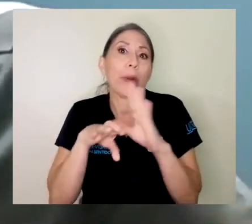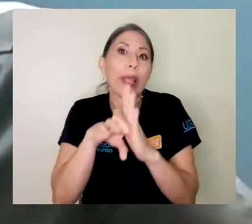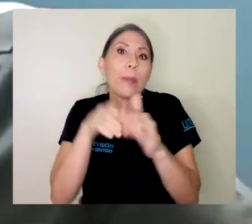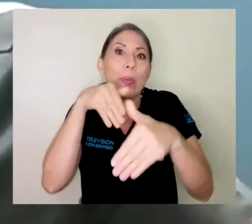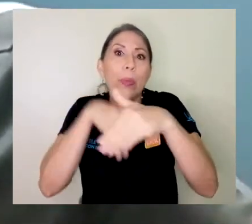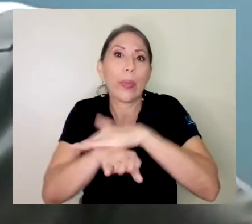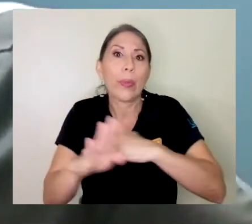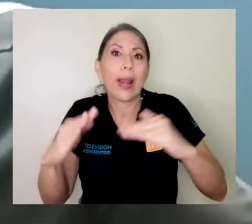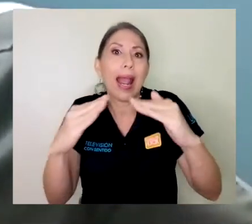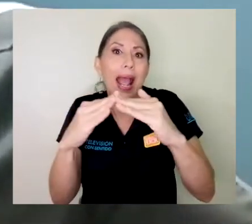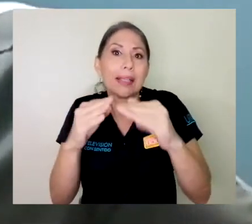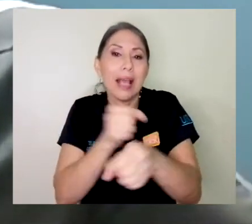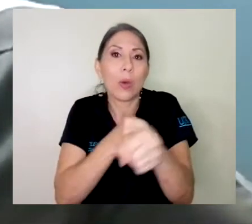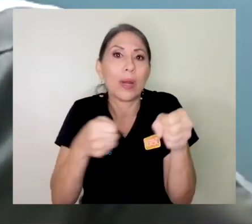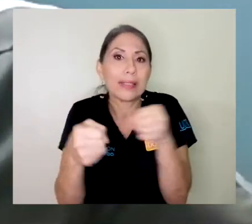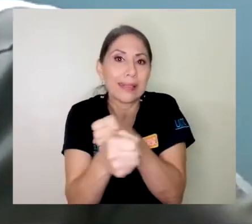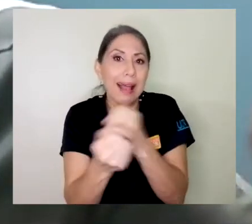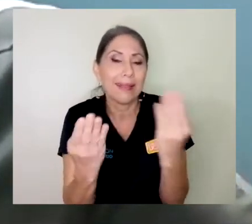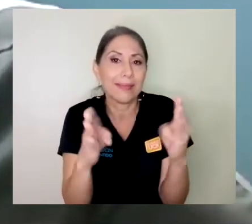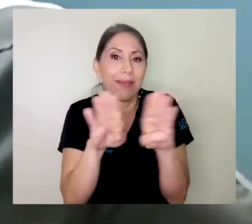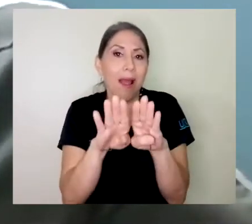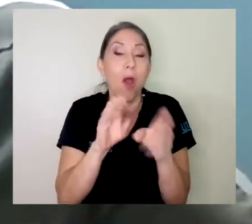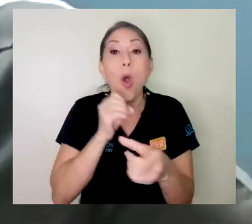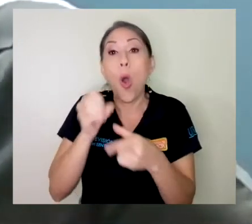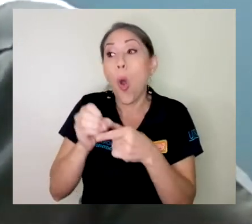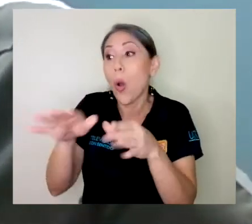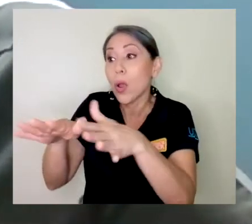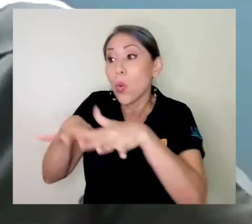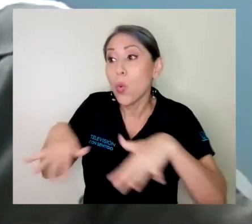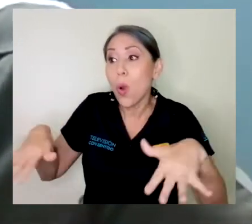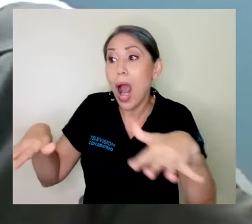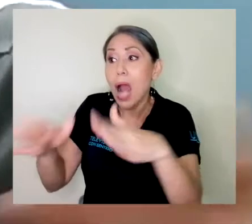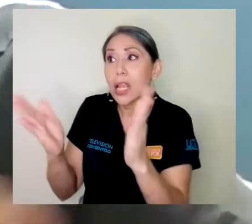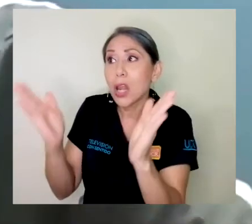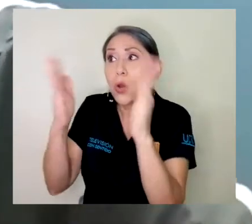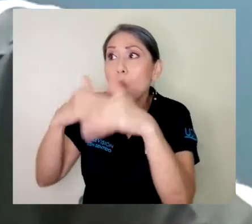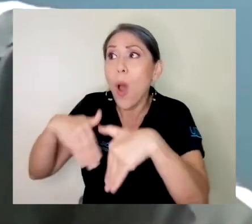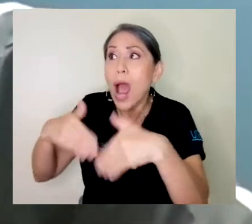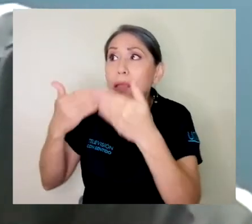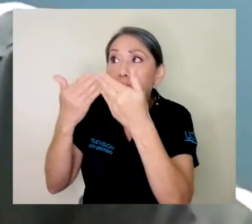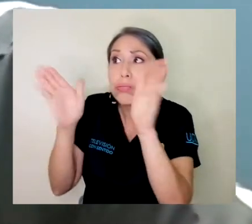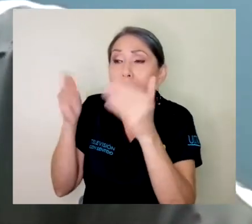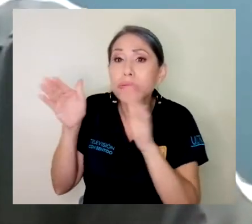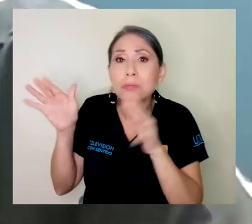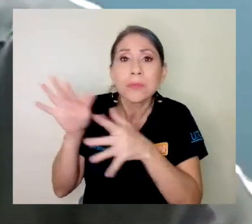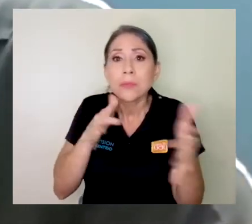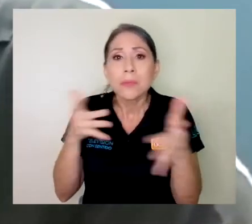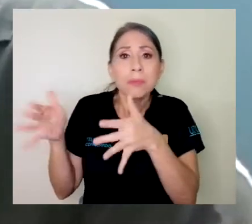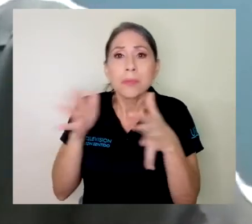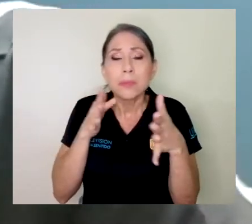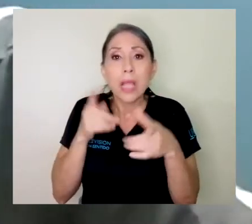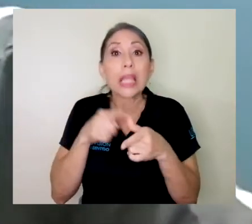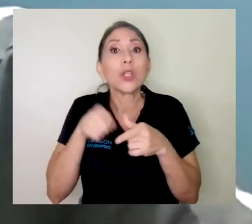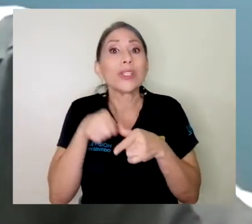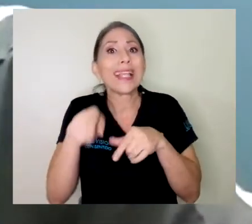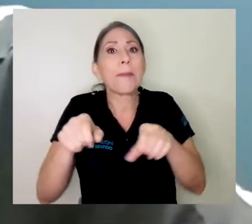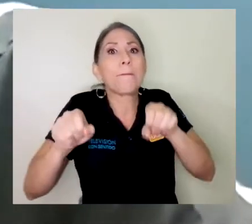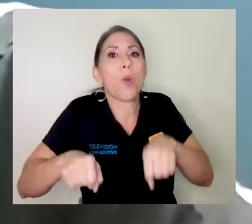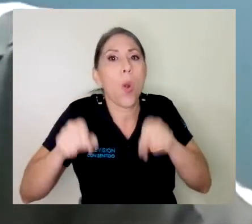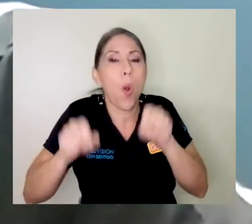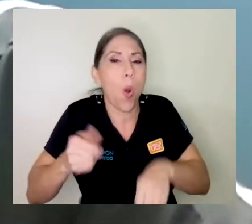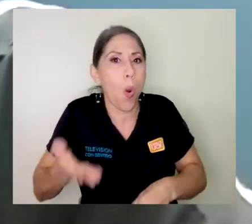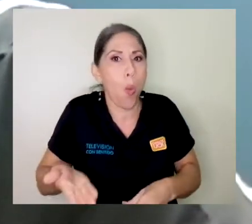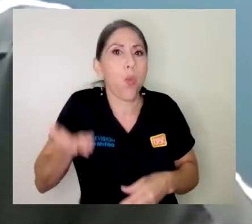una sala cerrada o en un salón donde no hay buena ventilación, es altamente